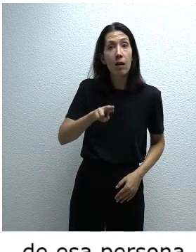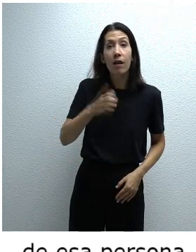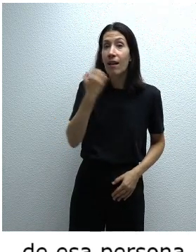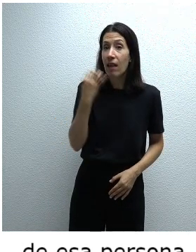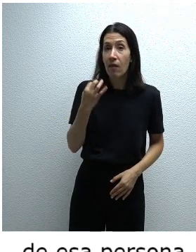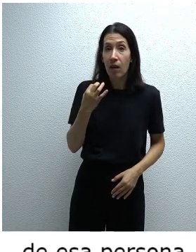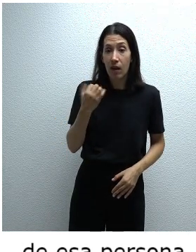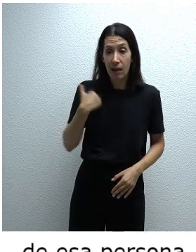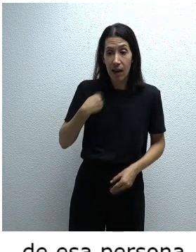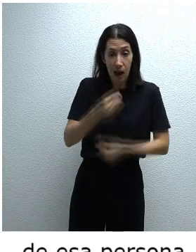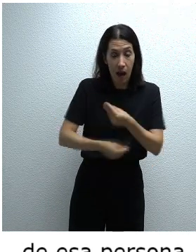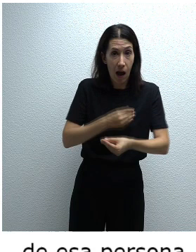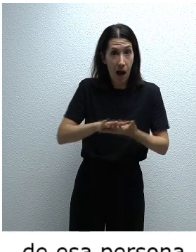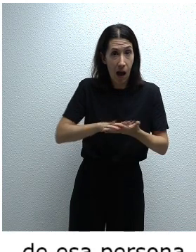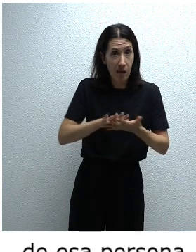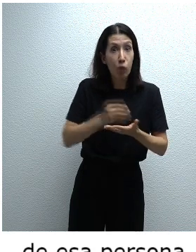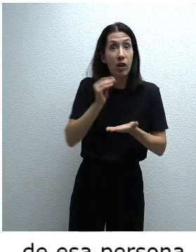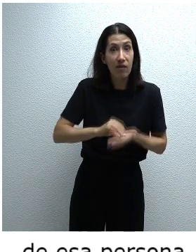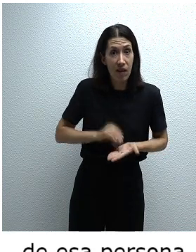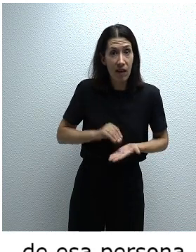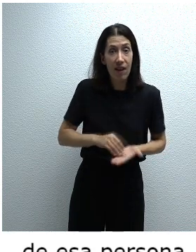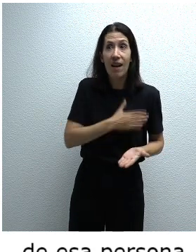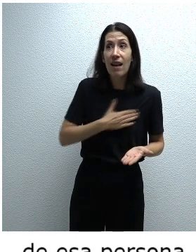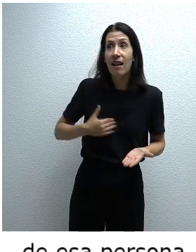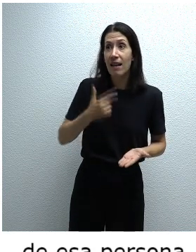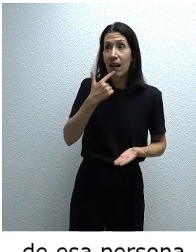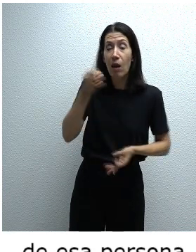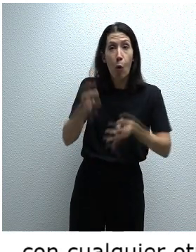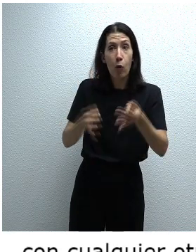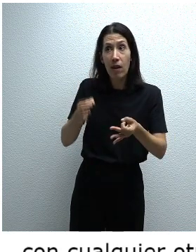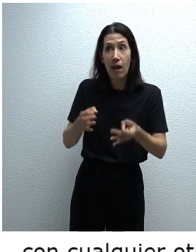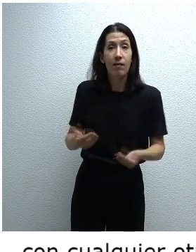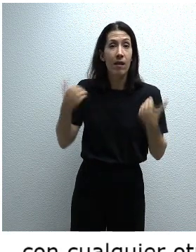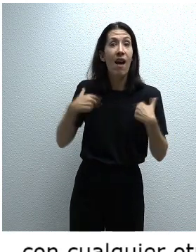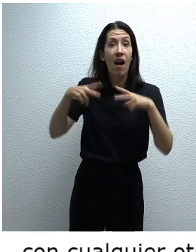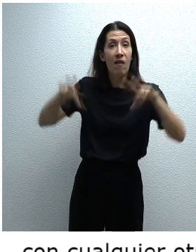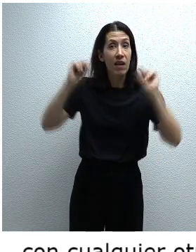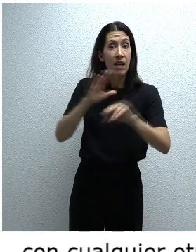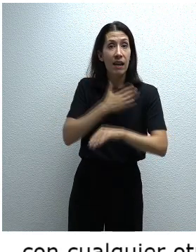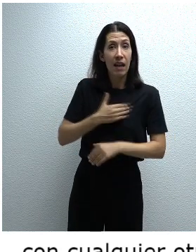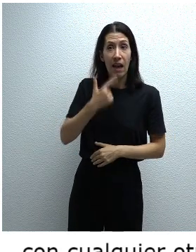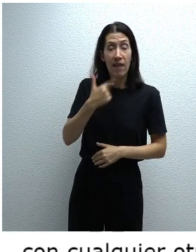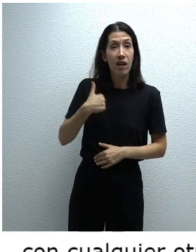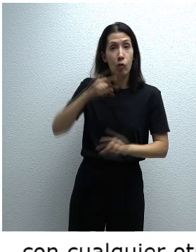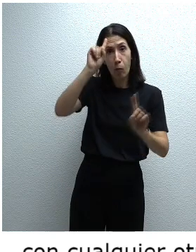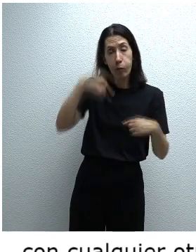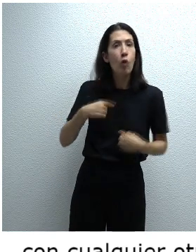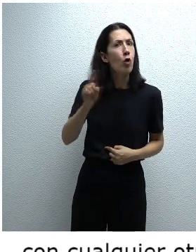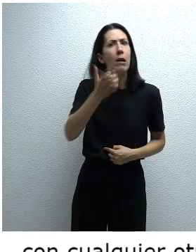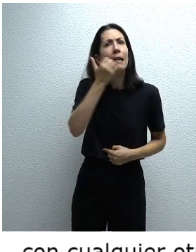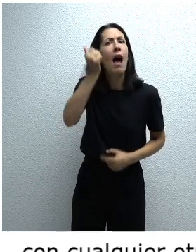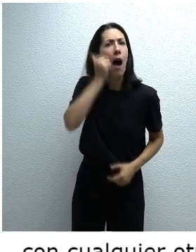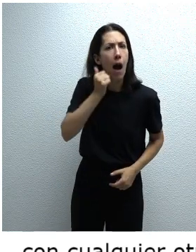desjudicialización, a que venimos haciendo referencia en muchas ocasiones, no supone una indefensión de la persona. En caso de abuso o injerencia indebida, se